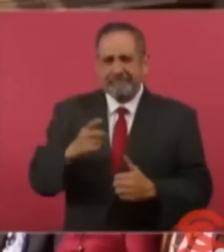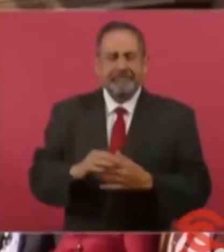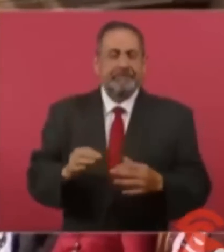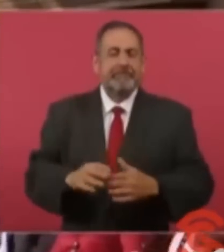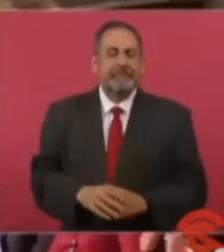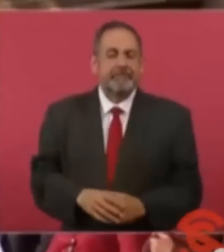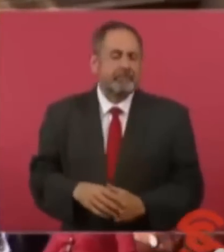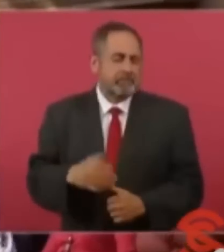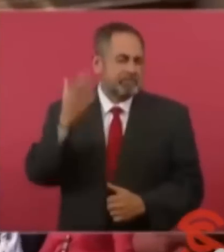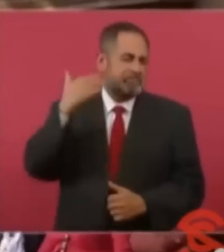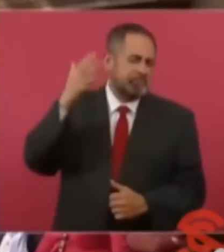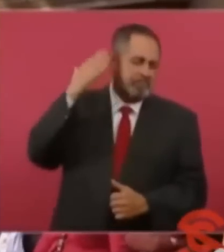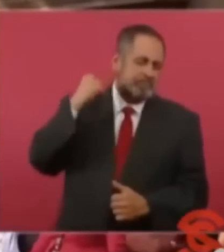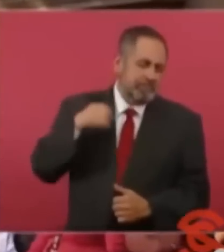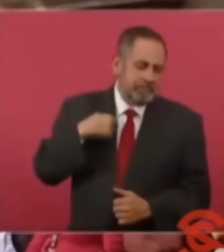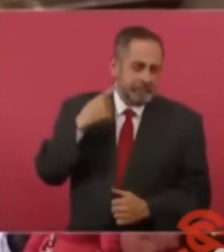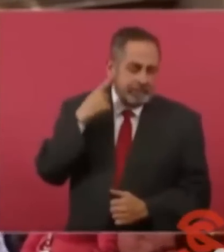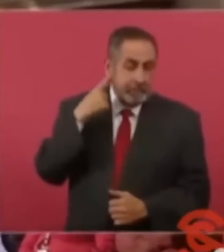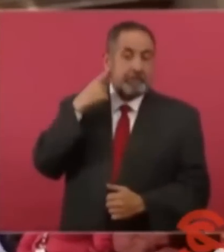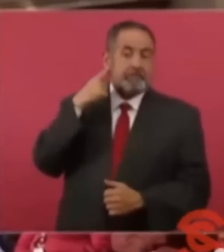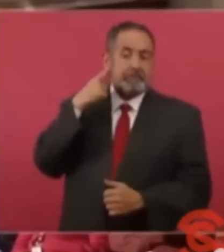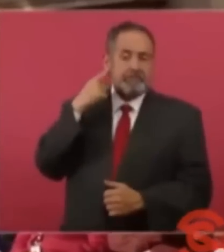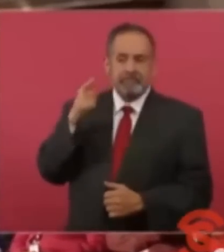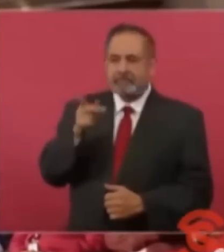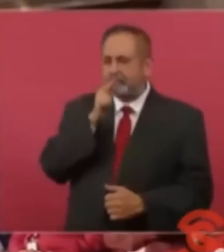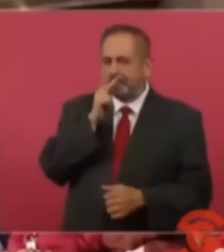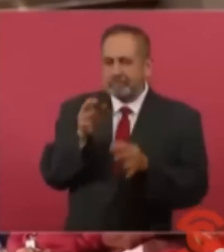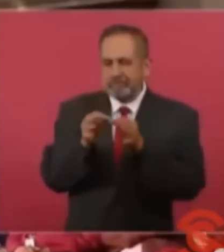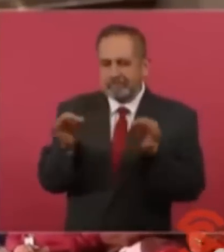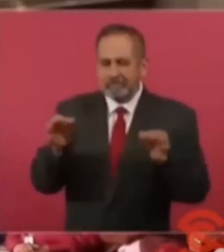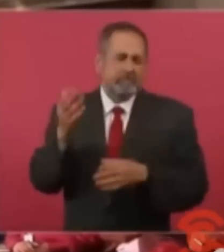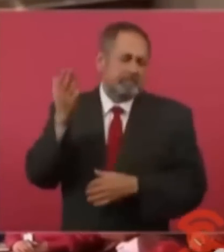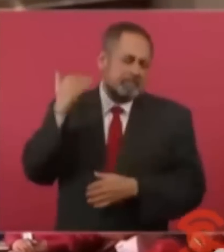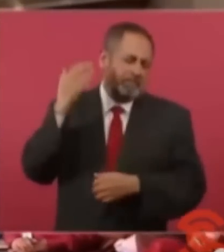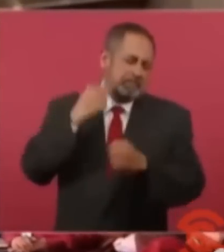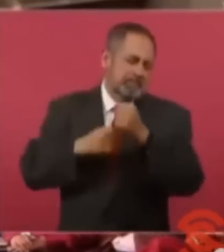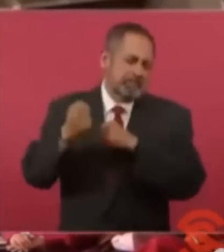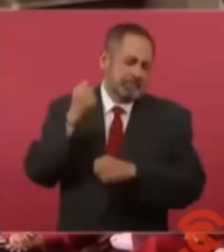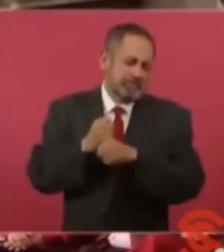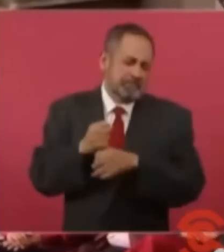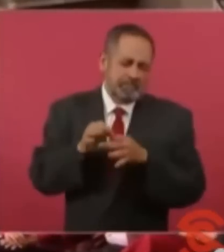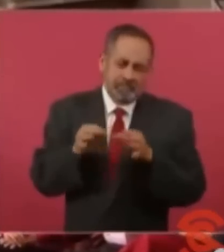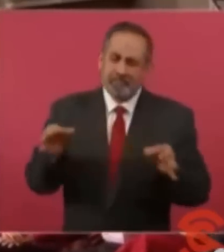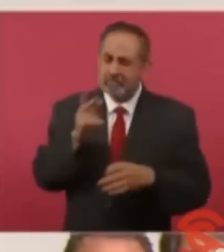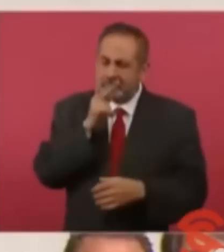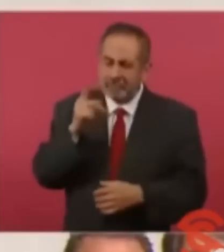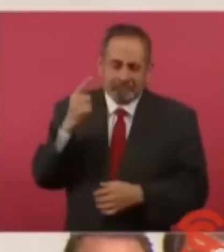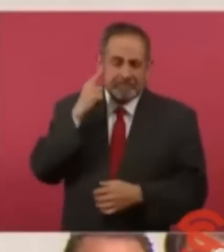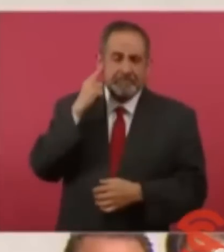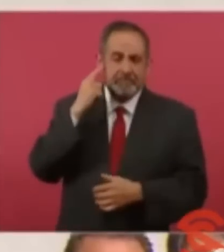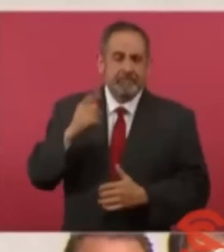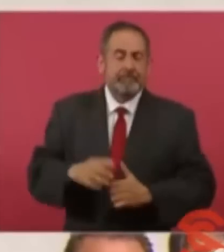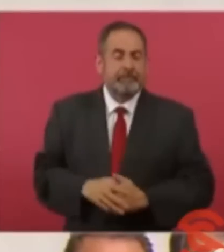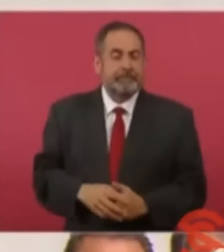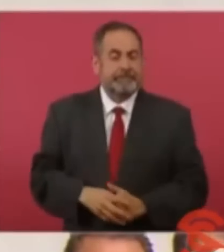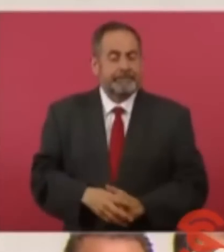que escuché hace muchos años, cuando la